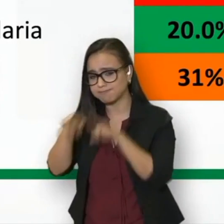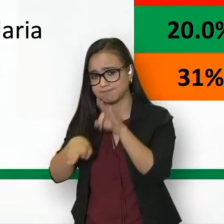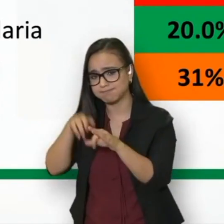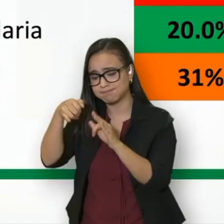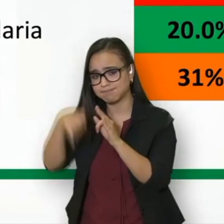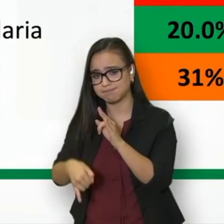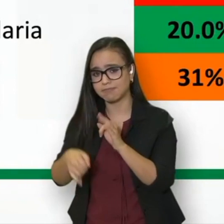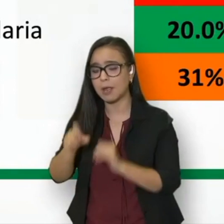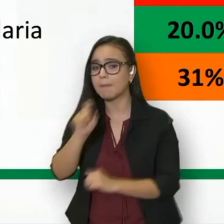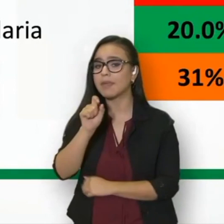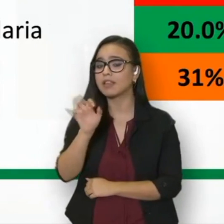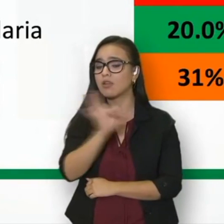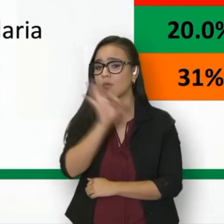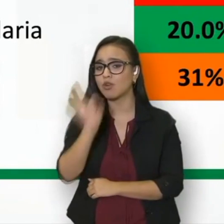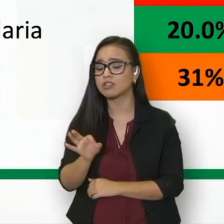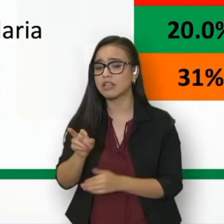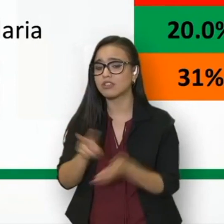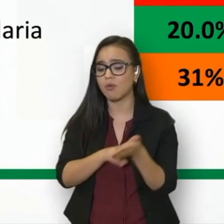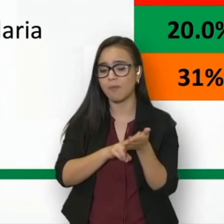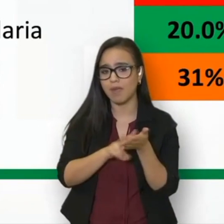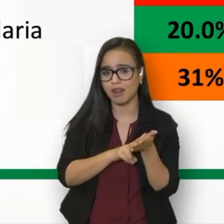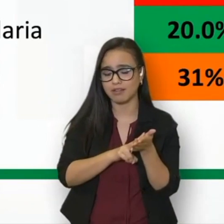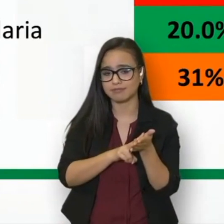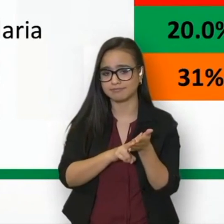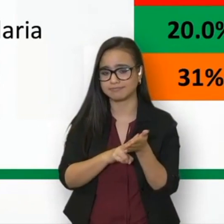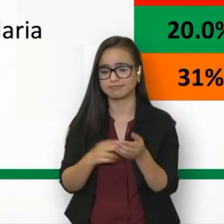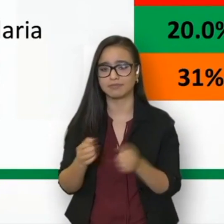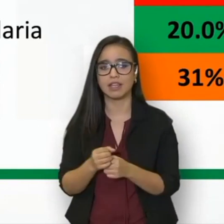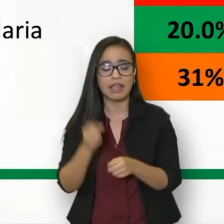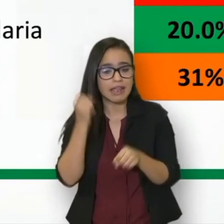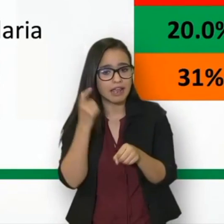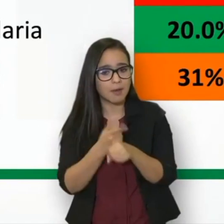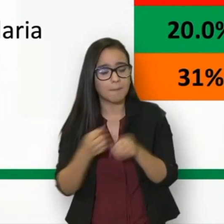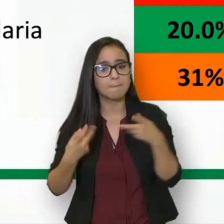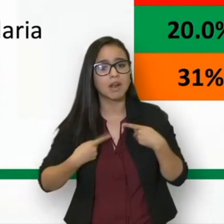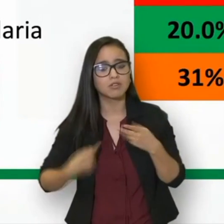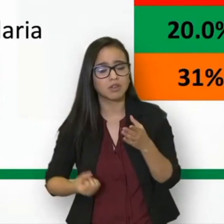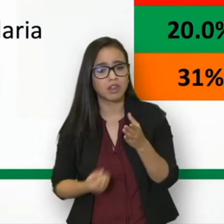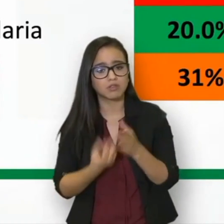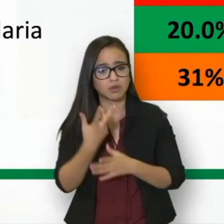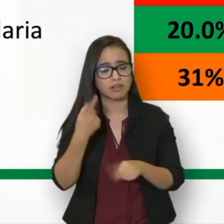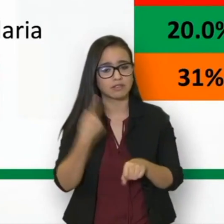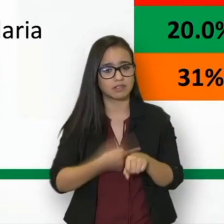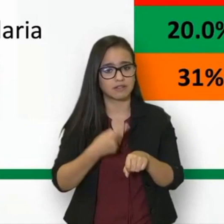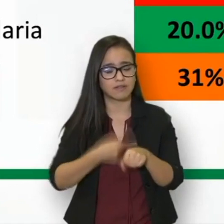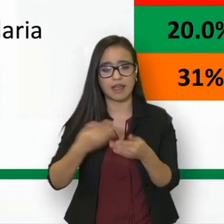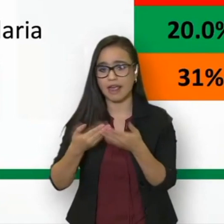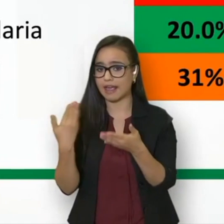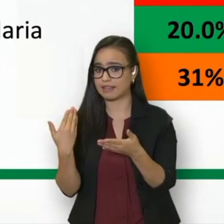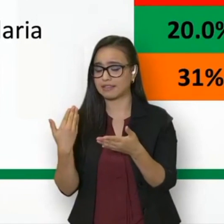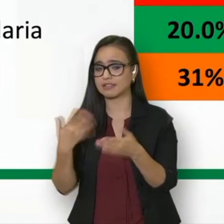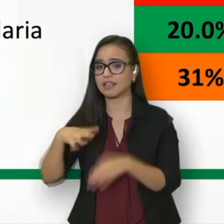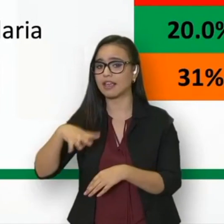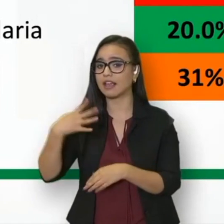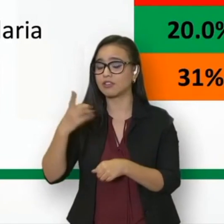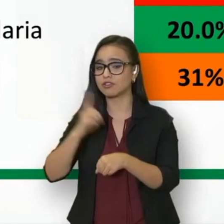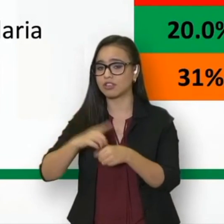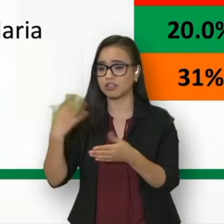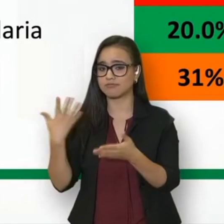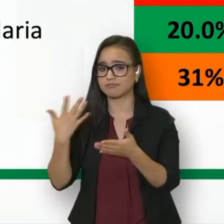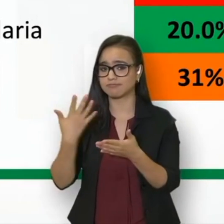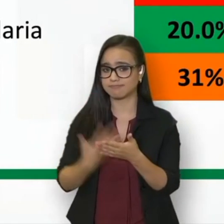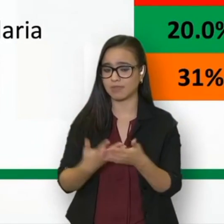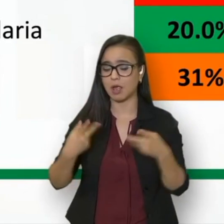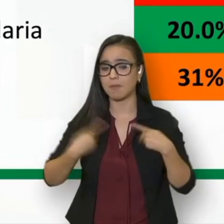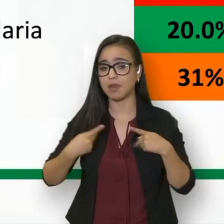no lo marcan en verde y la detección de casos nuevos es decir los en los últimos 14 días los sospechosos